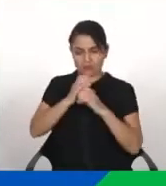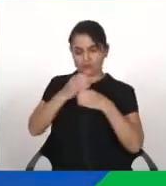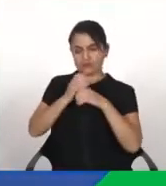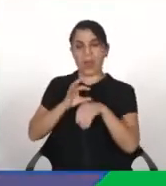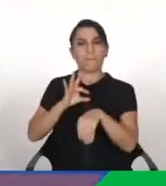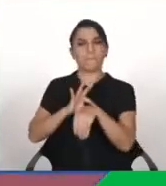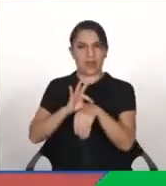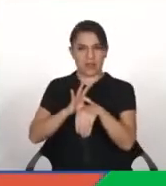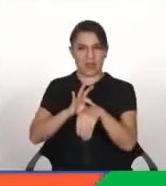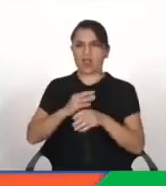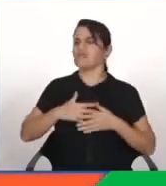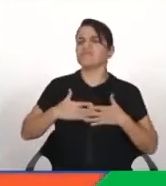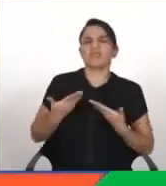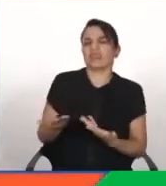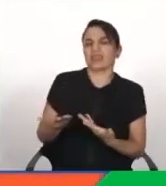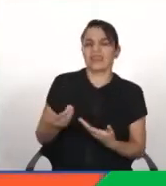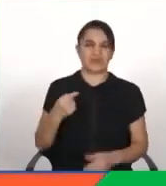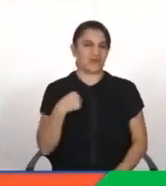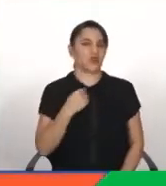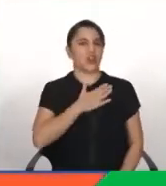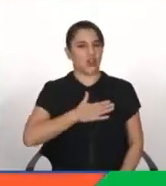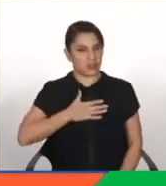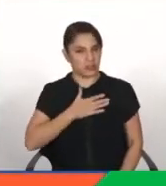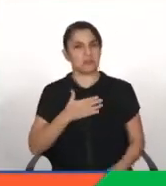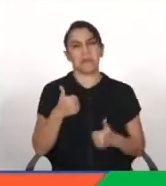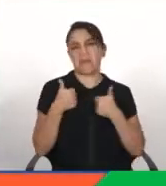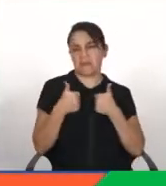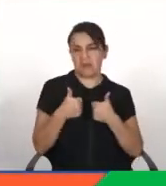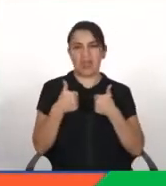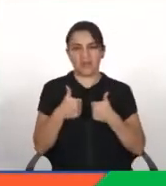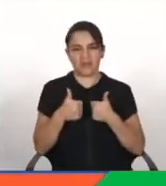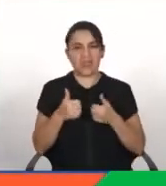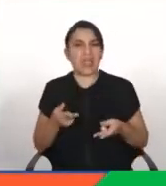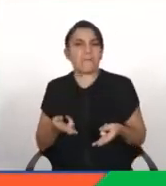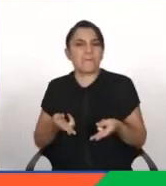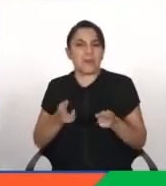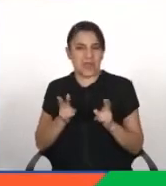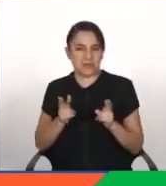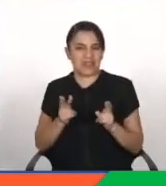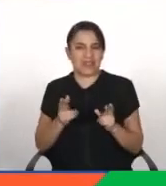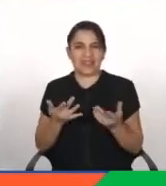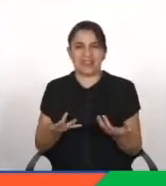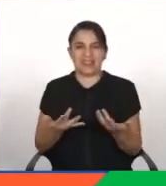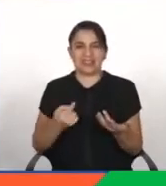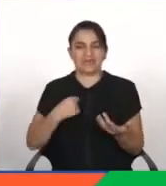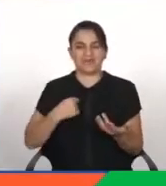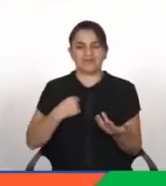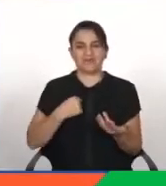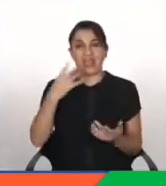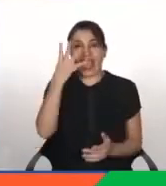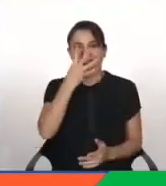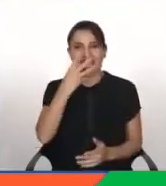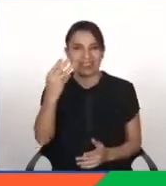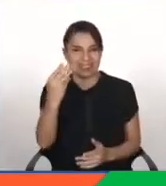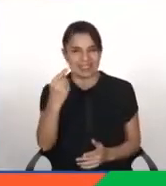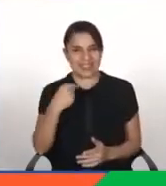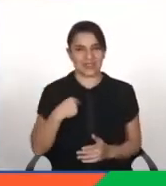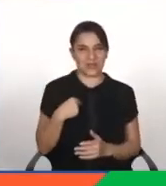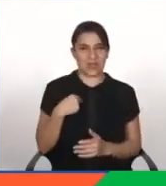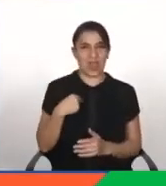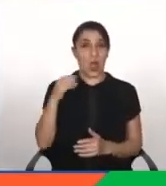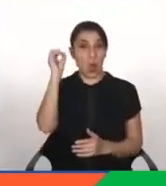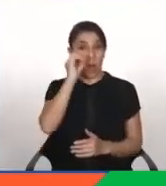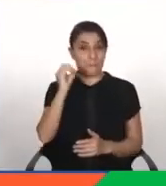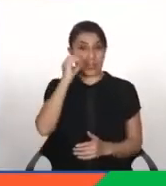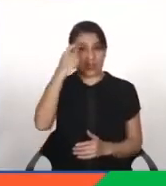sea... claro, ser biomédica pues te permite, a mí me parece fascinante porque, y creo que, esto es una interpretación personal, ¿no? Pero a mí me parece